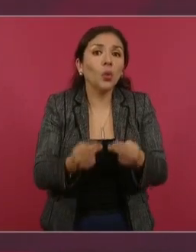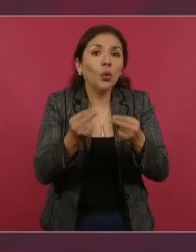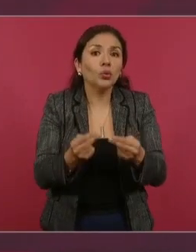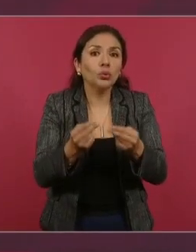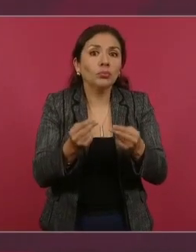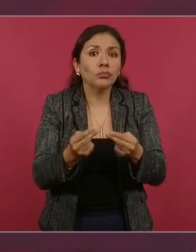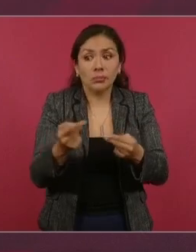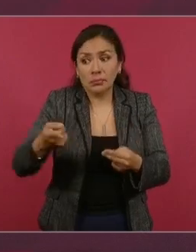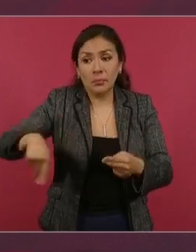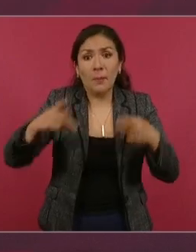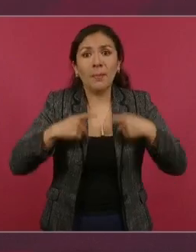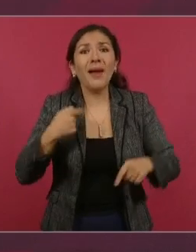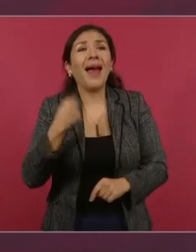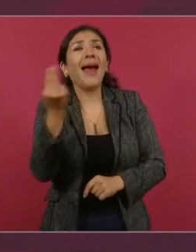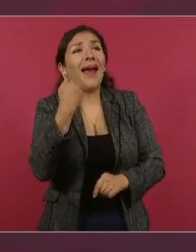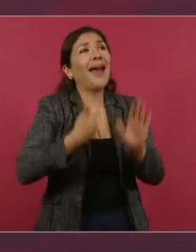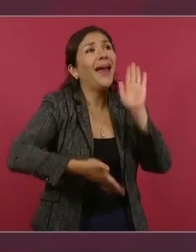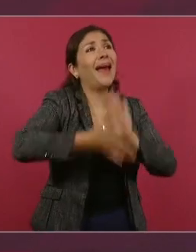con esta necesidad.